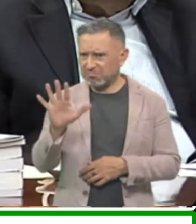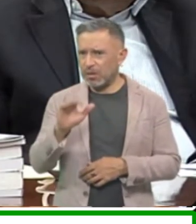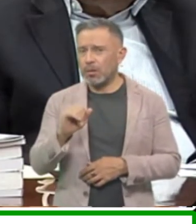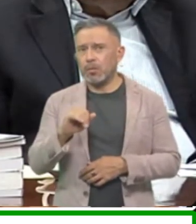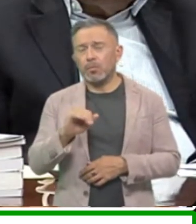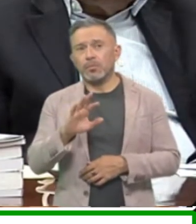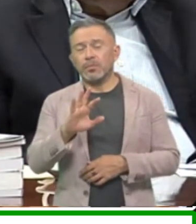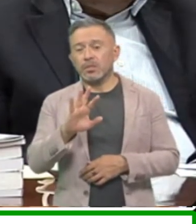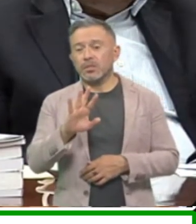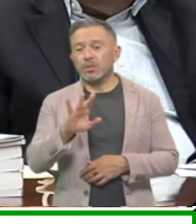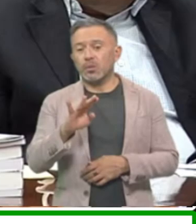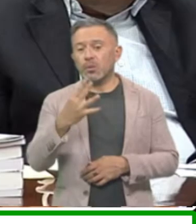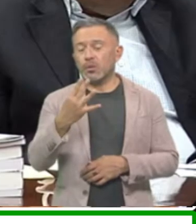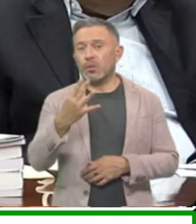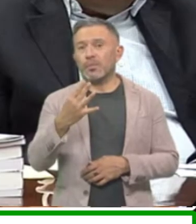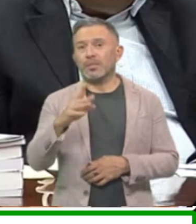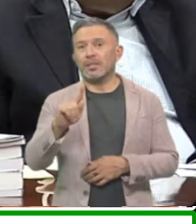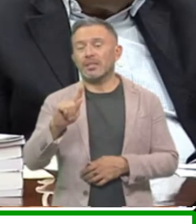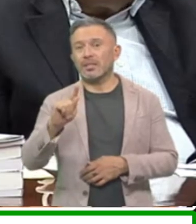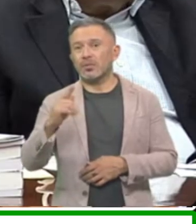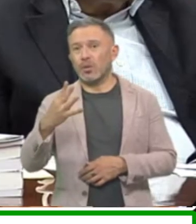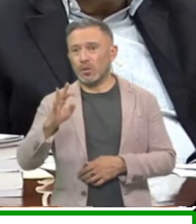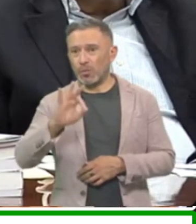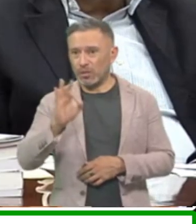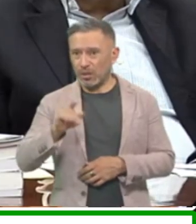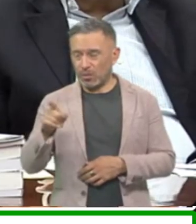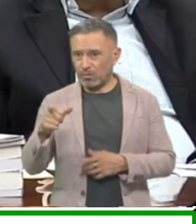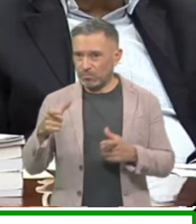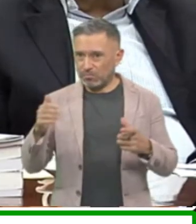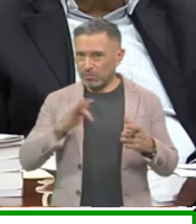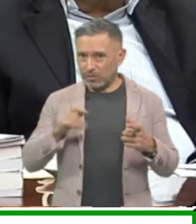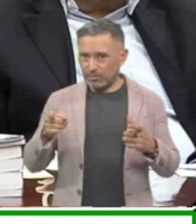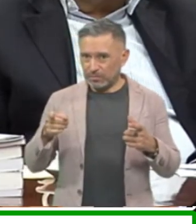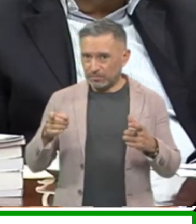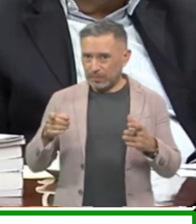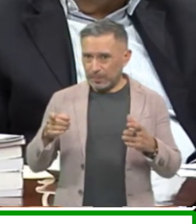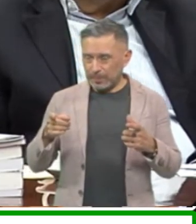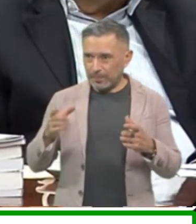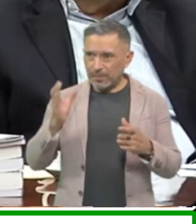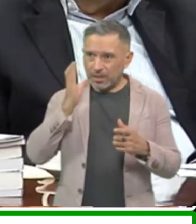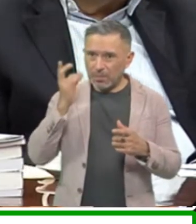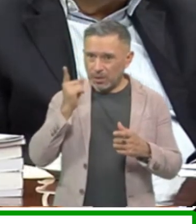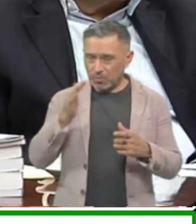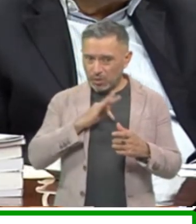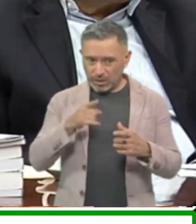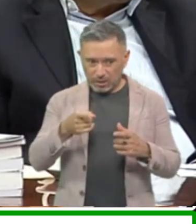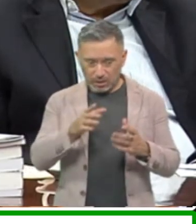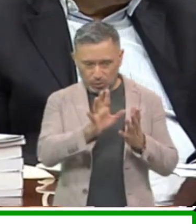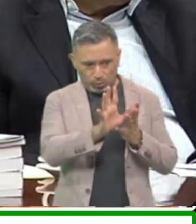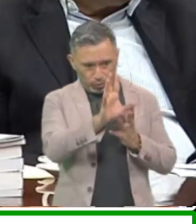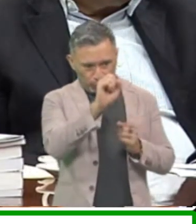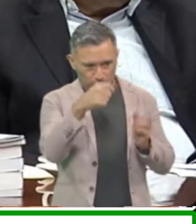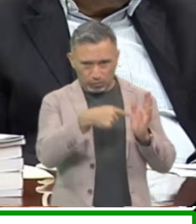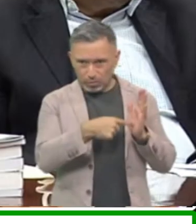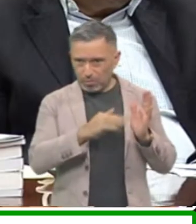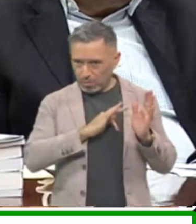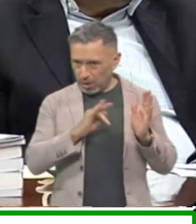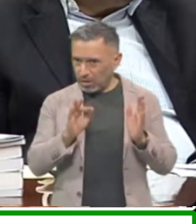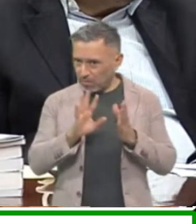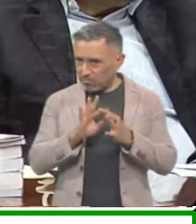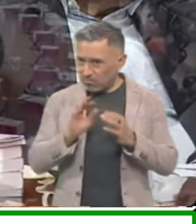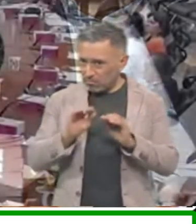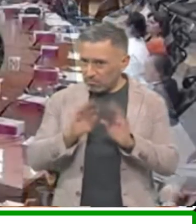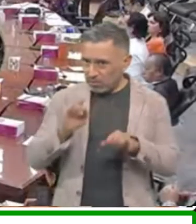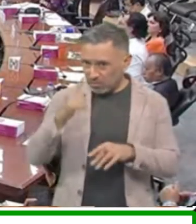un 74% de representación en la Cámara en términos de la Constitución? ¿Cree que es explicable?